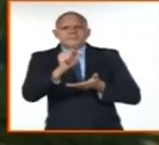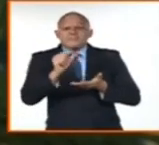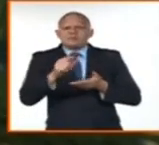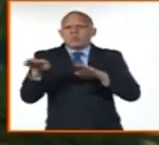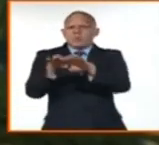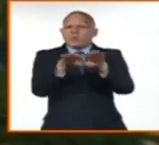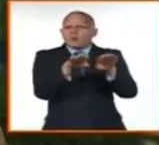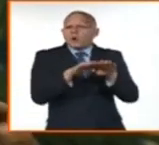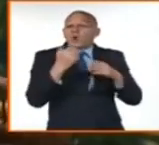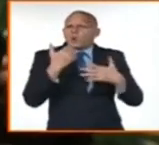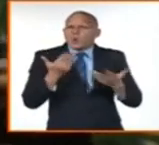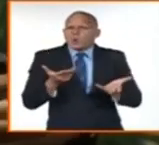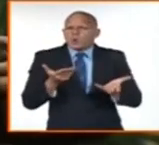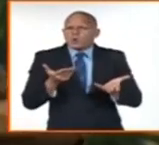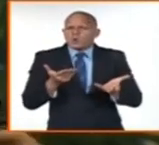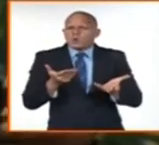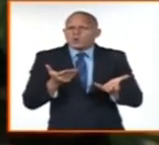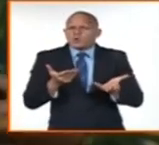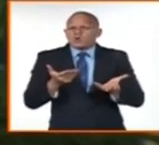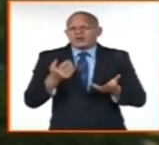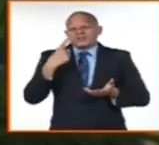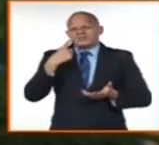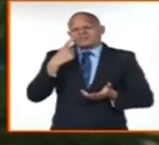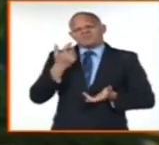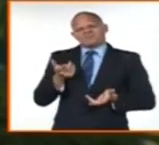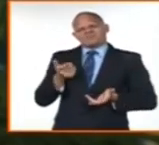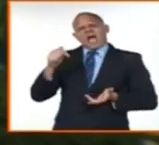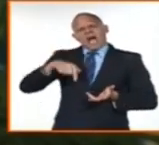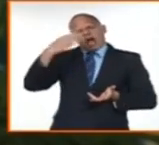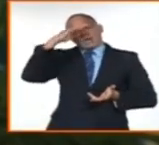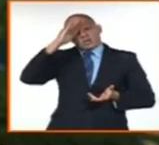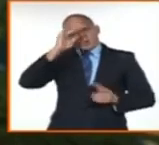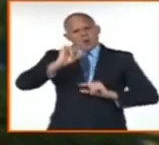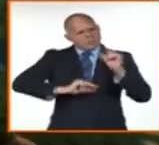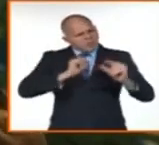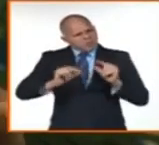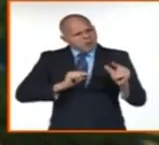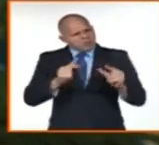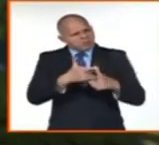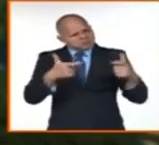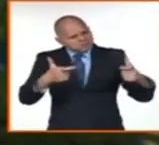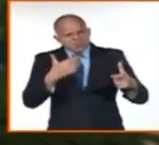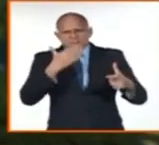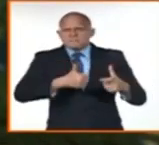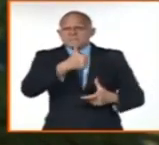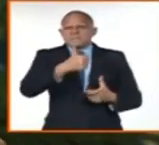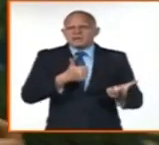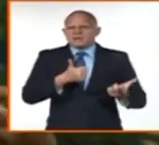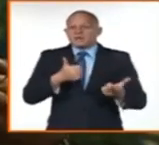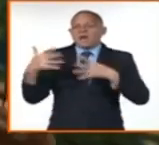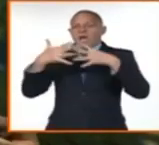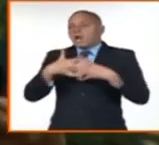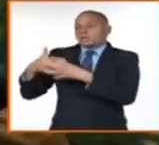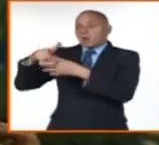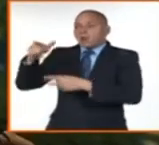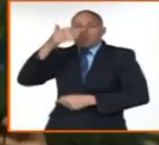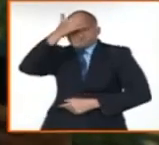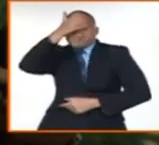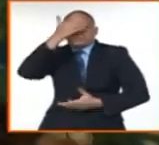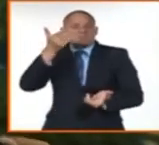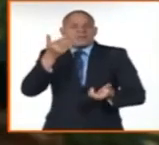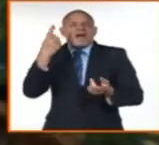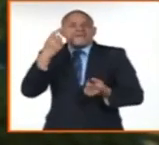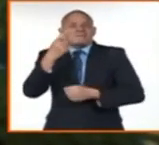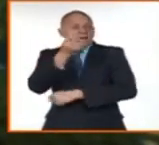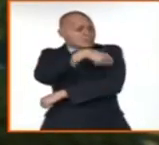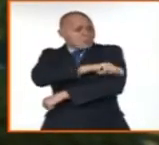escuche el proceso democrático que se da dentro de Estados Unidos. Creo que afirmaría en los ojos de muchos jóvenes que